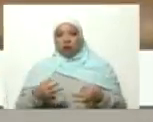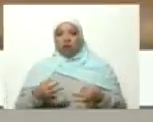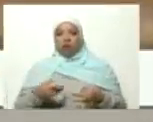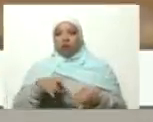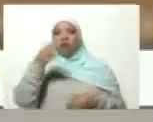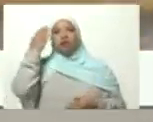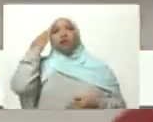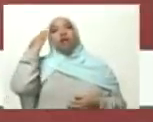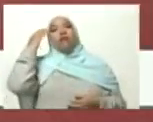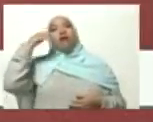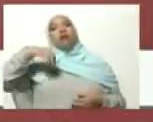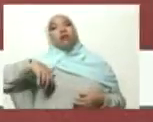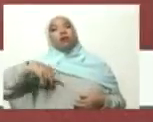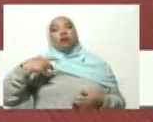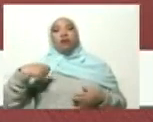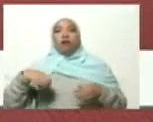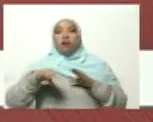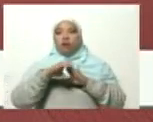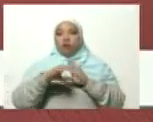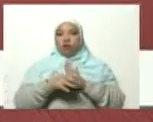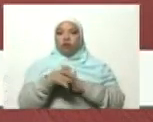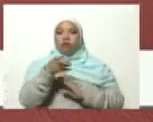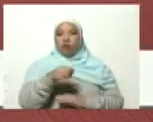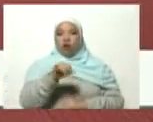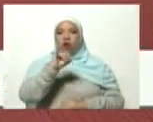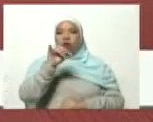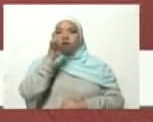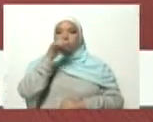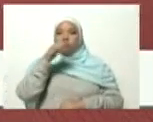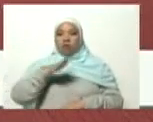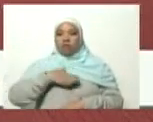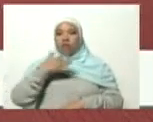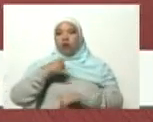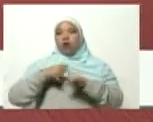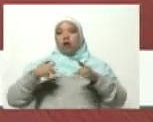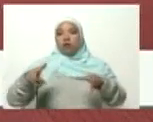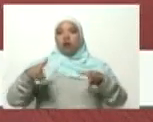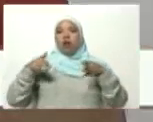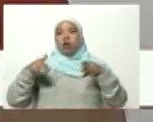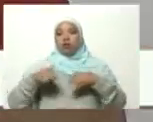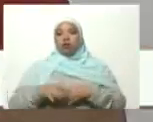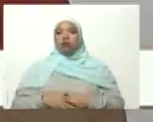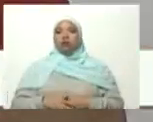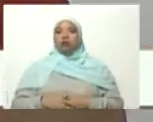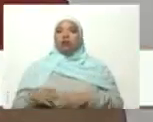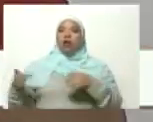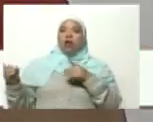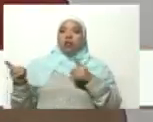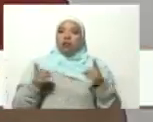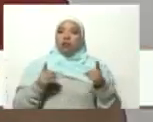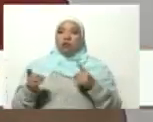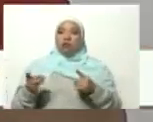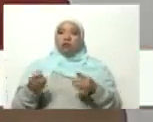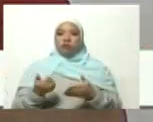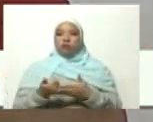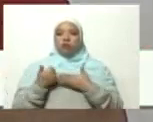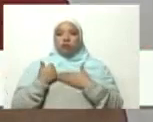sabe que aquí está en la Constitución. Ah, que no han ganado, eso es otra cosa. Que el diálogo va a servir para que ellos